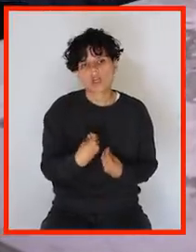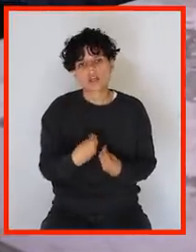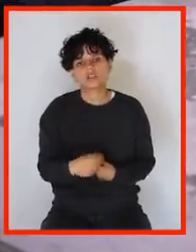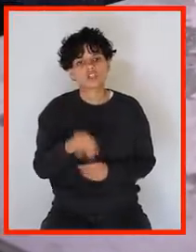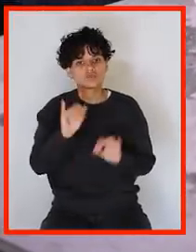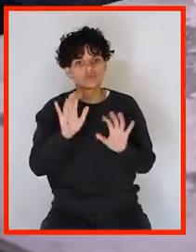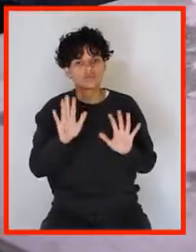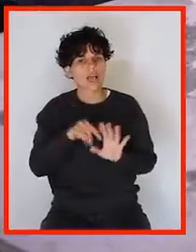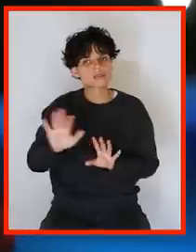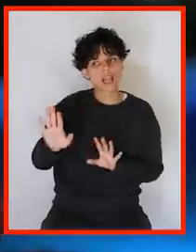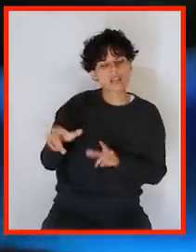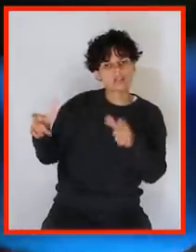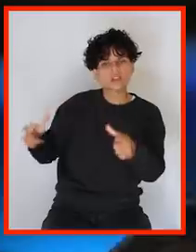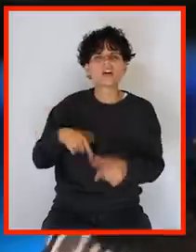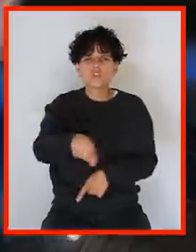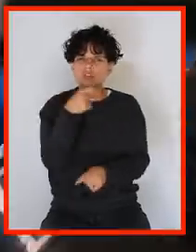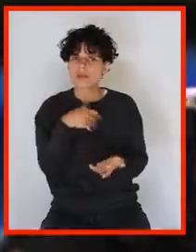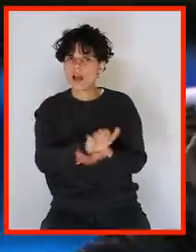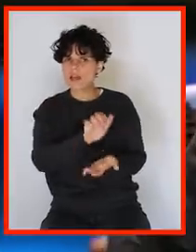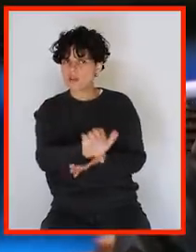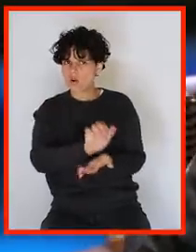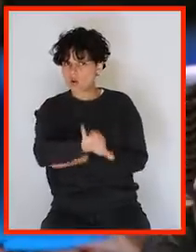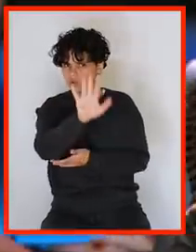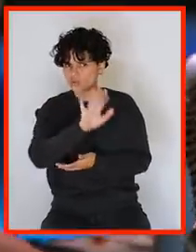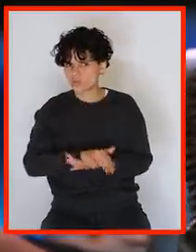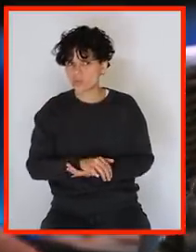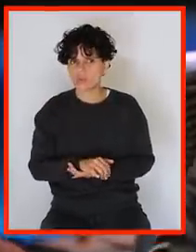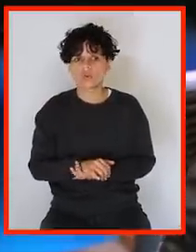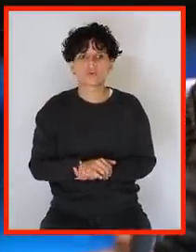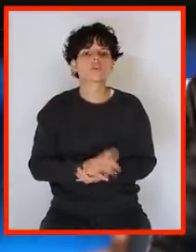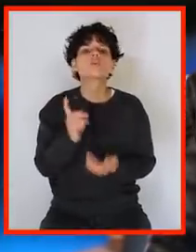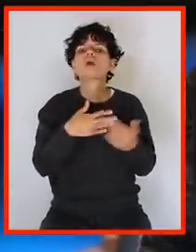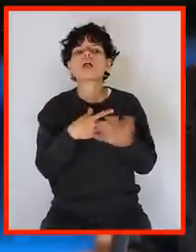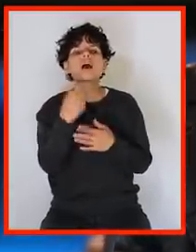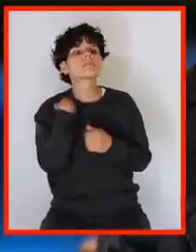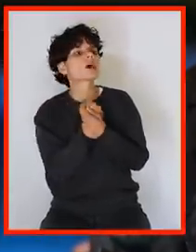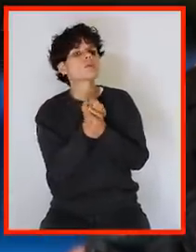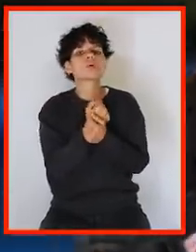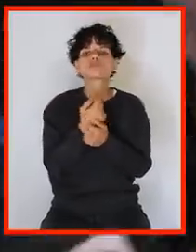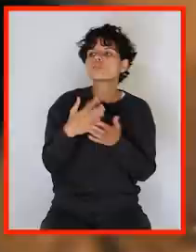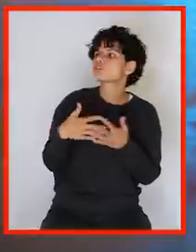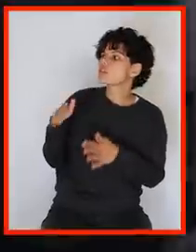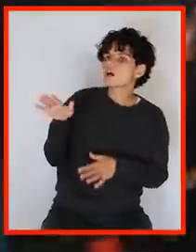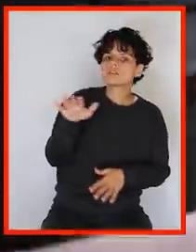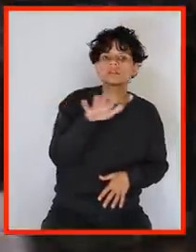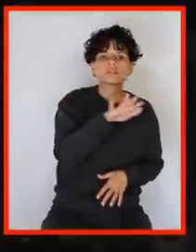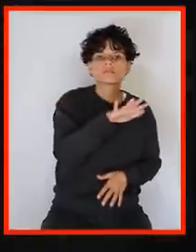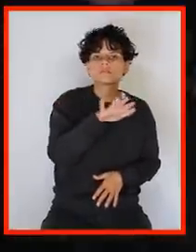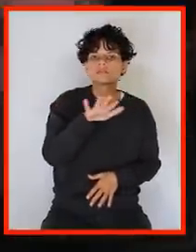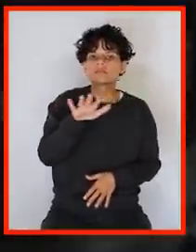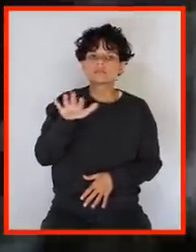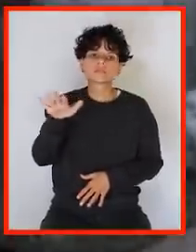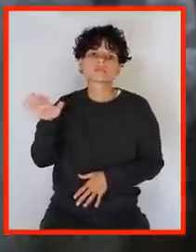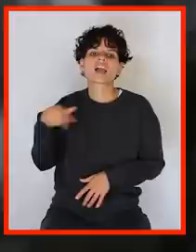buena. ¿Y el primer pedazo no? Sí, po. Pues es mañoso, güey. La casa es mañoso, ¿no? Ahí está, mi amor. Por ahí está. No, si